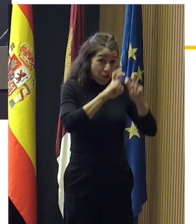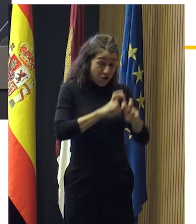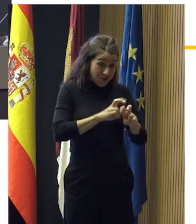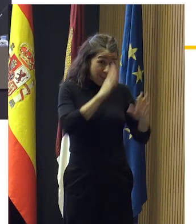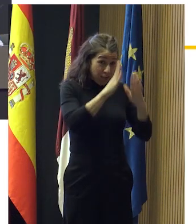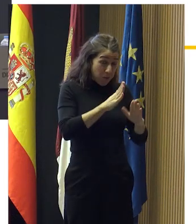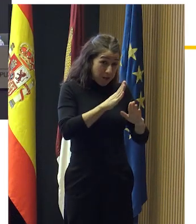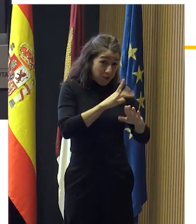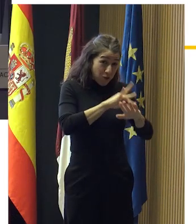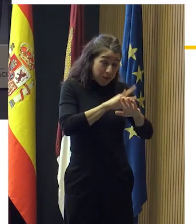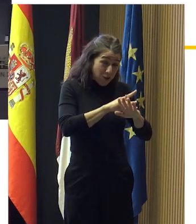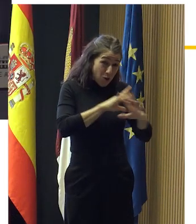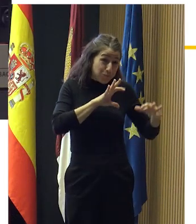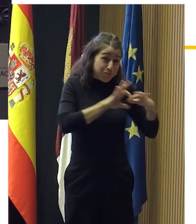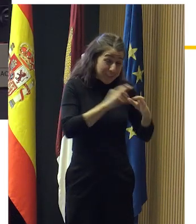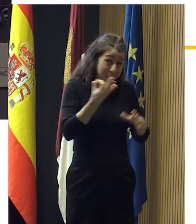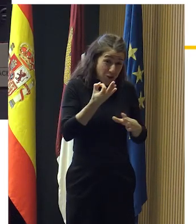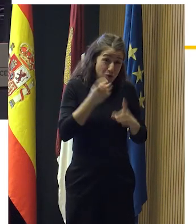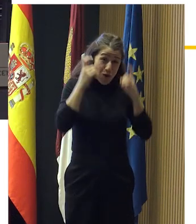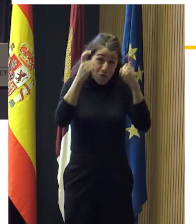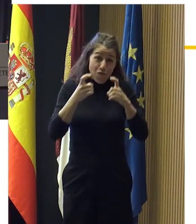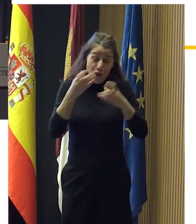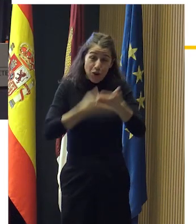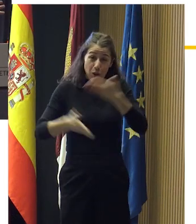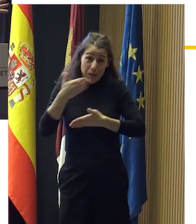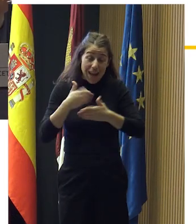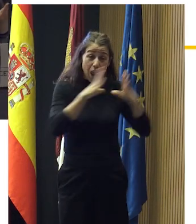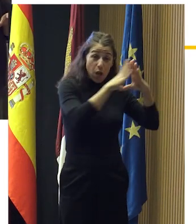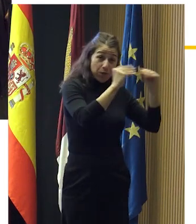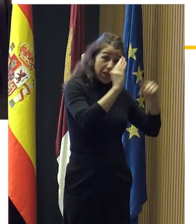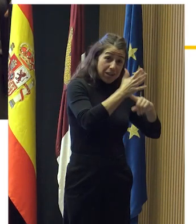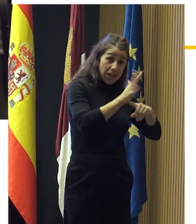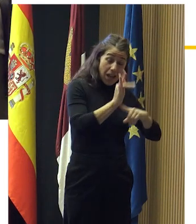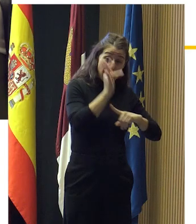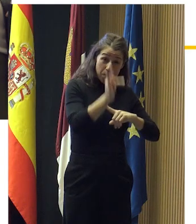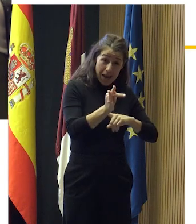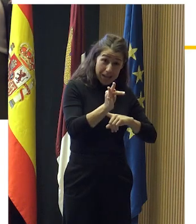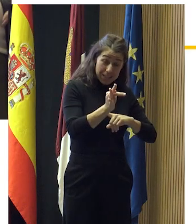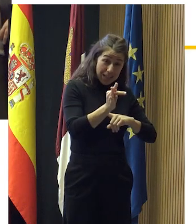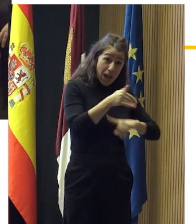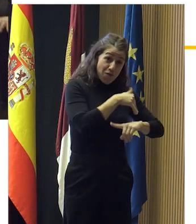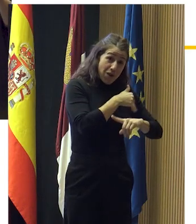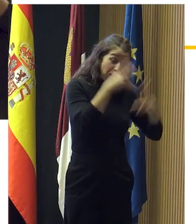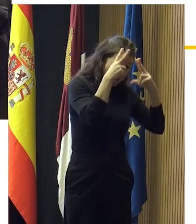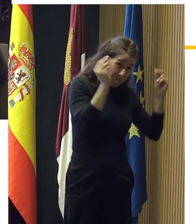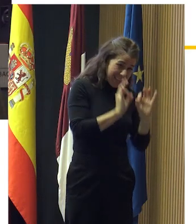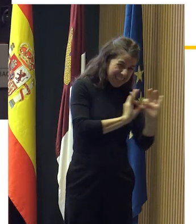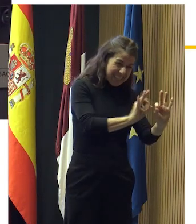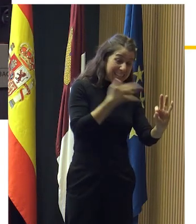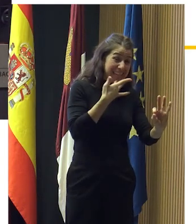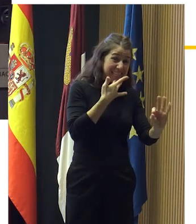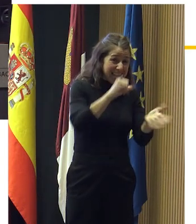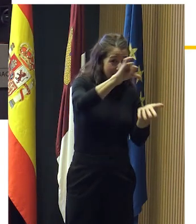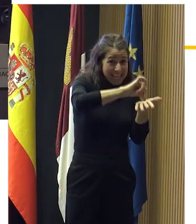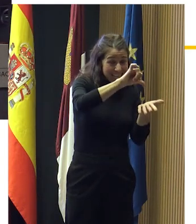clínico. Y es un esfuerzo colaborativo entre la Universidad de Castilla-La Mancha, en concreto la Facultad de Enfermería, que es la